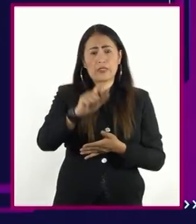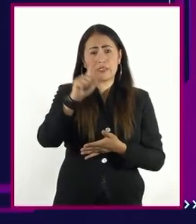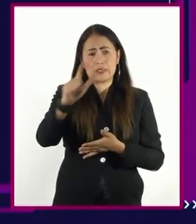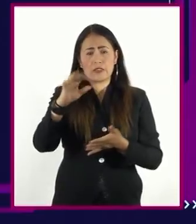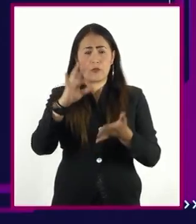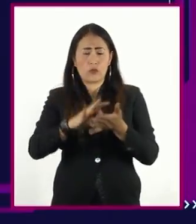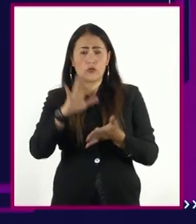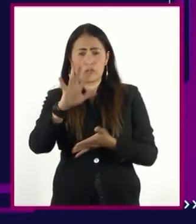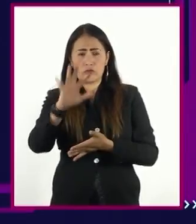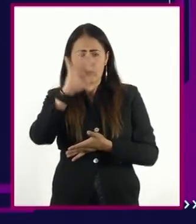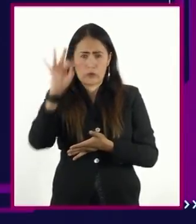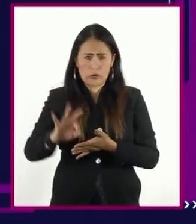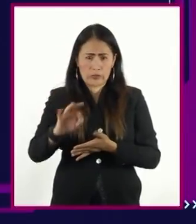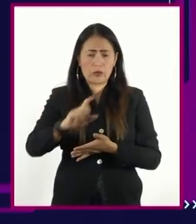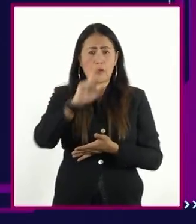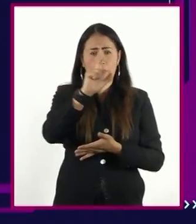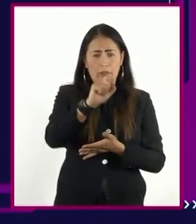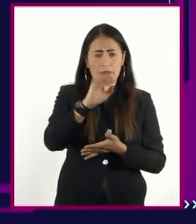27.5%,